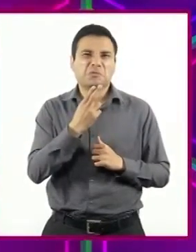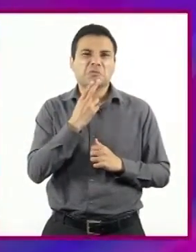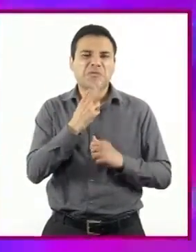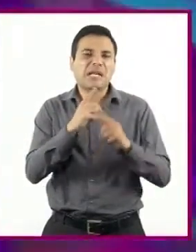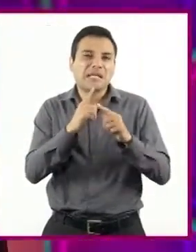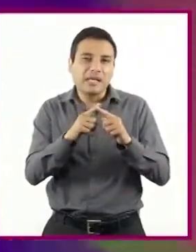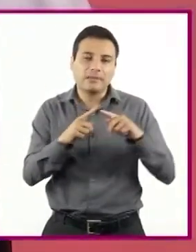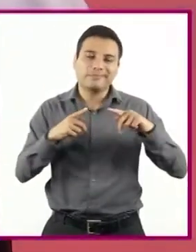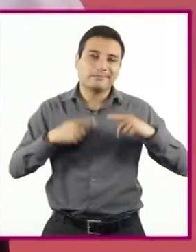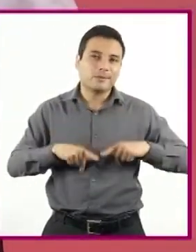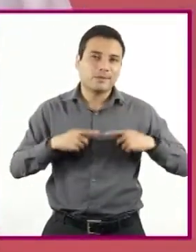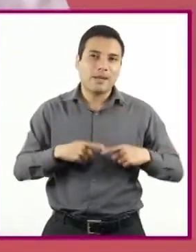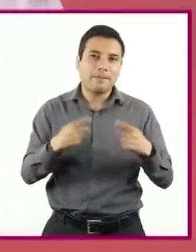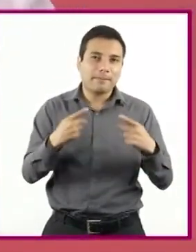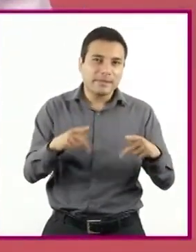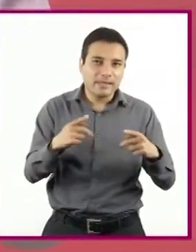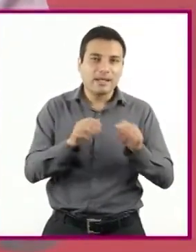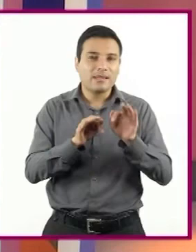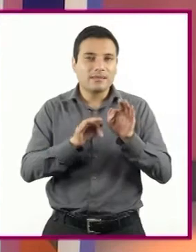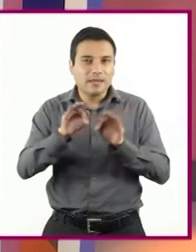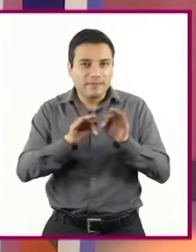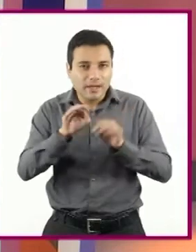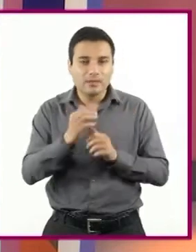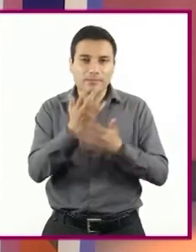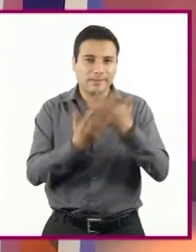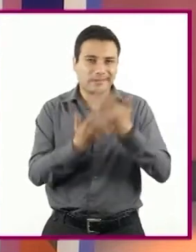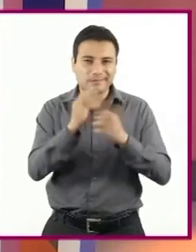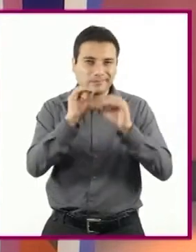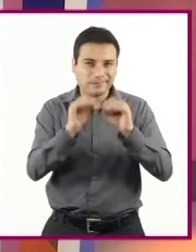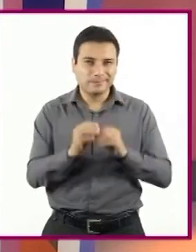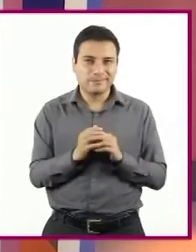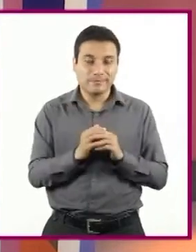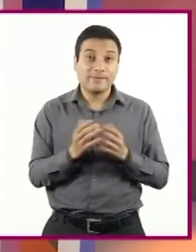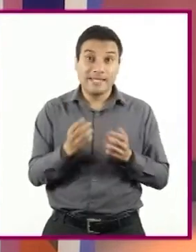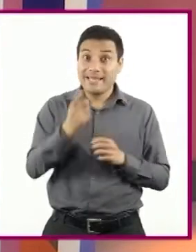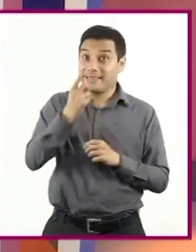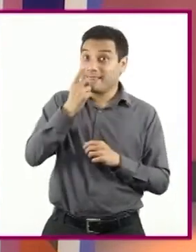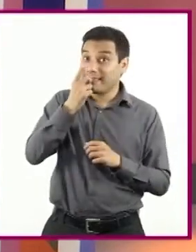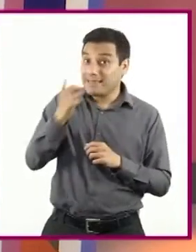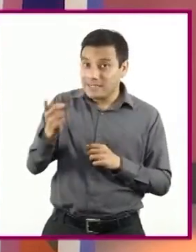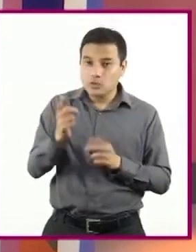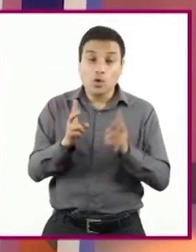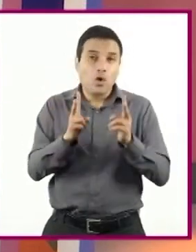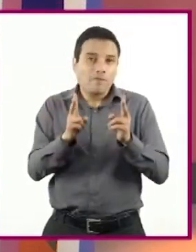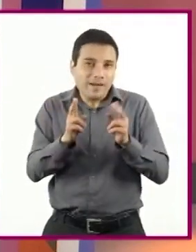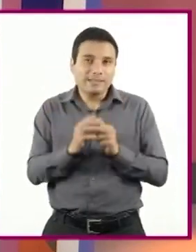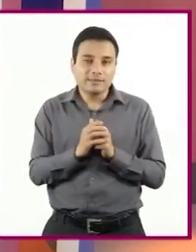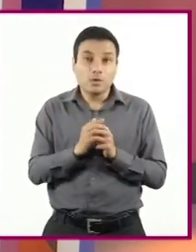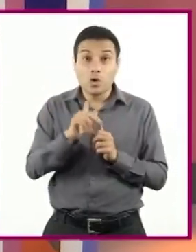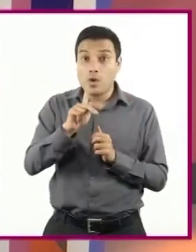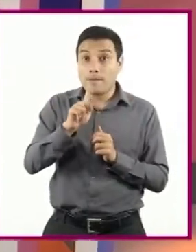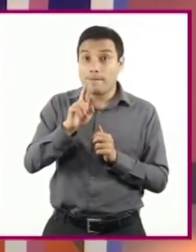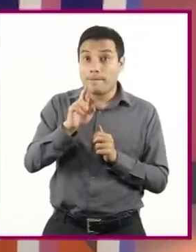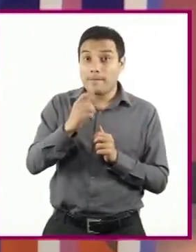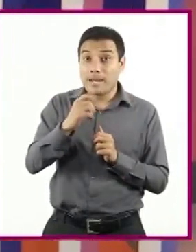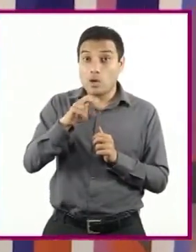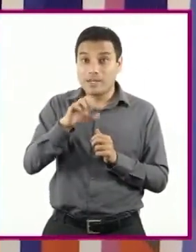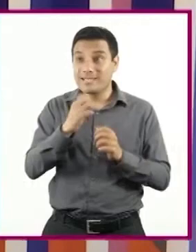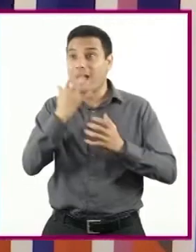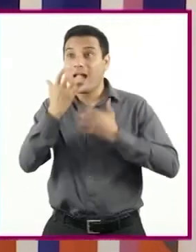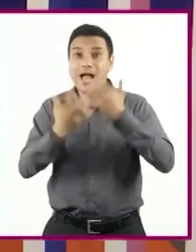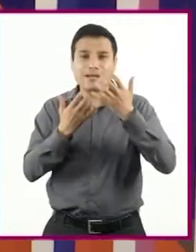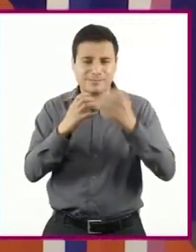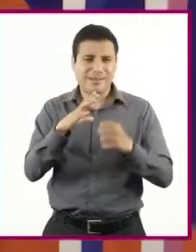generalmente vendedores, trabajadores y artesanos. Los dichos, refranes y pregones existen en todos los países